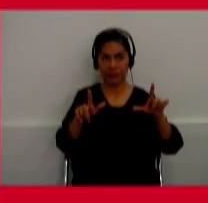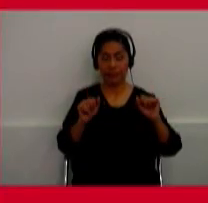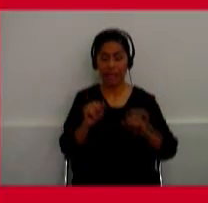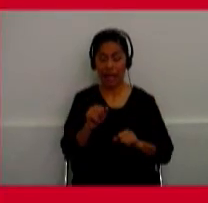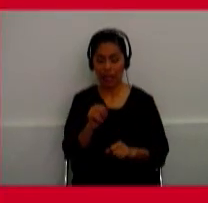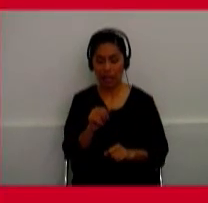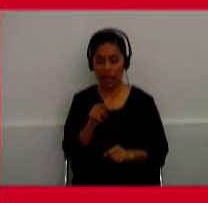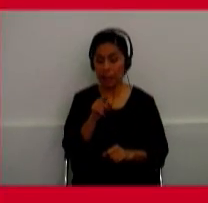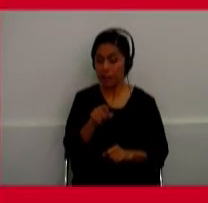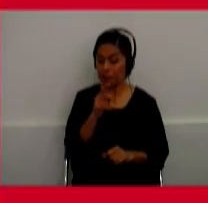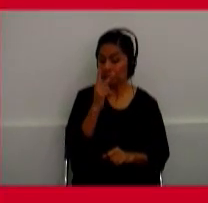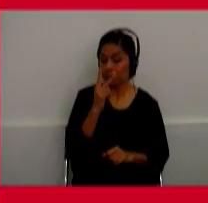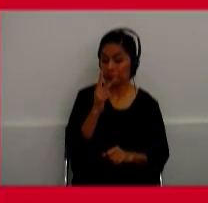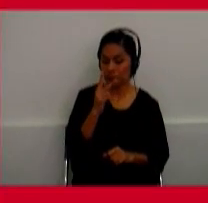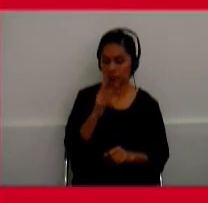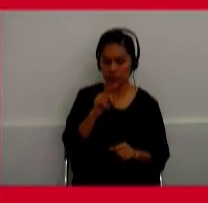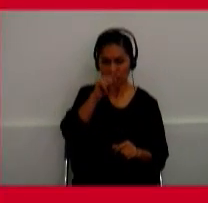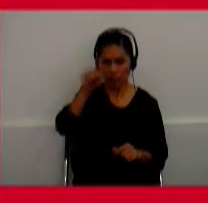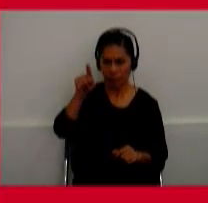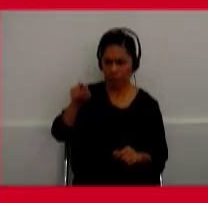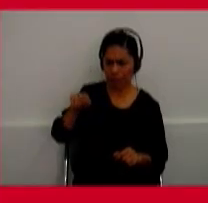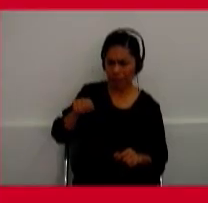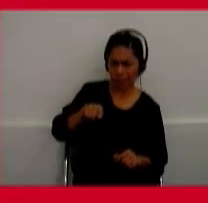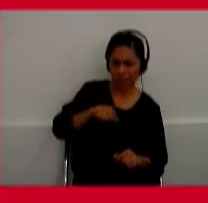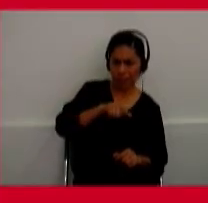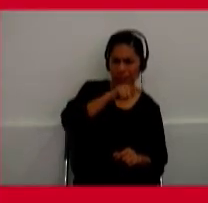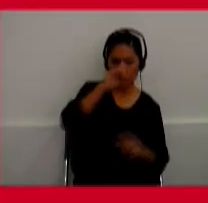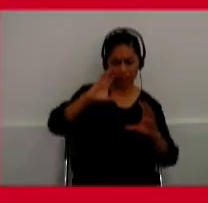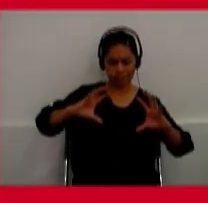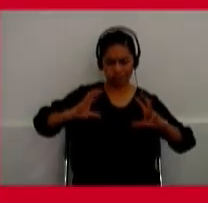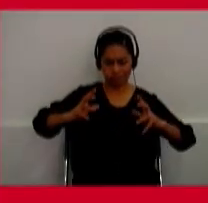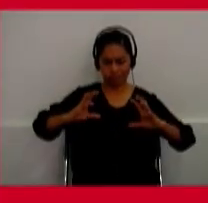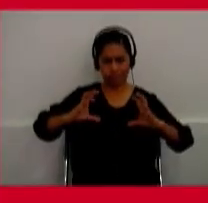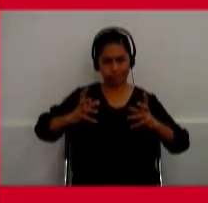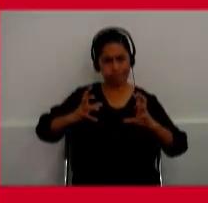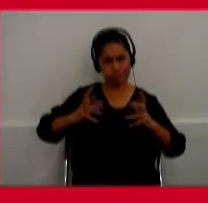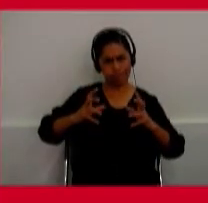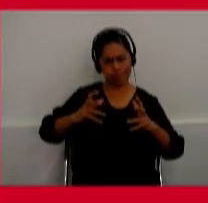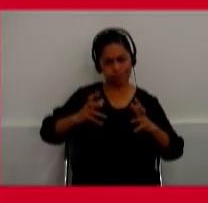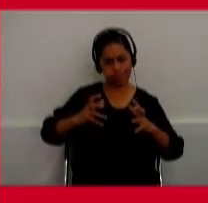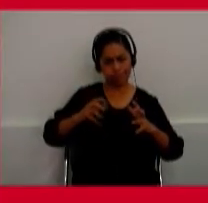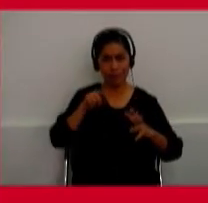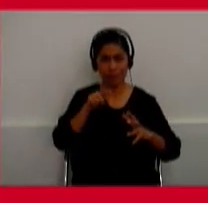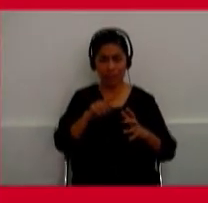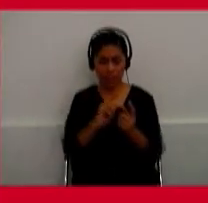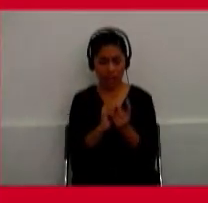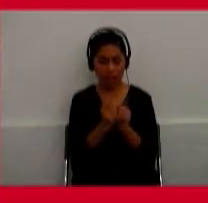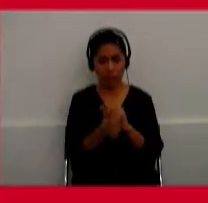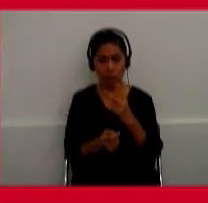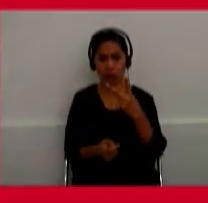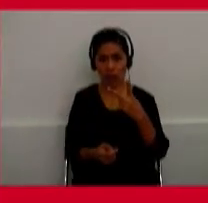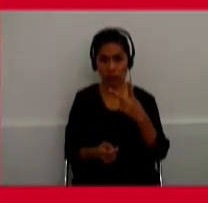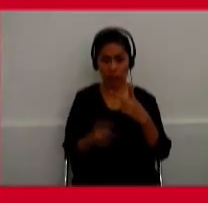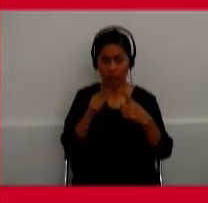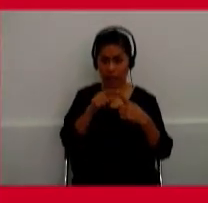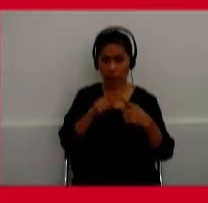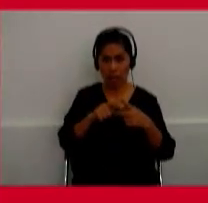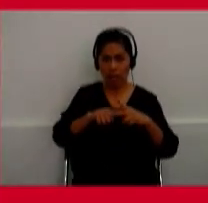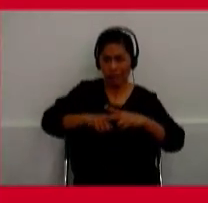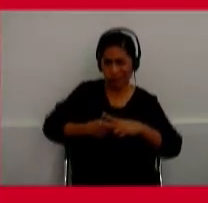vemos que el ciclo de vida de un motor tendría que estar determinado por 2 cambios, ¿no? Dos reparaciones